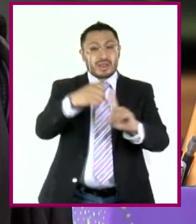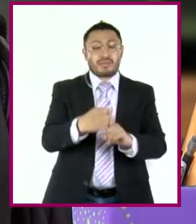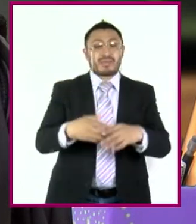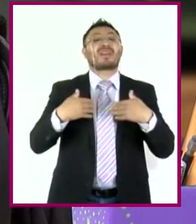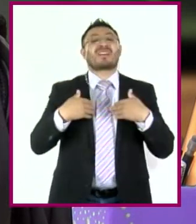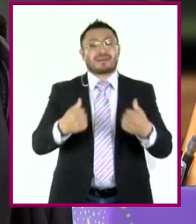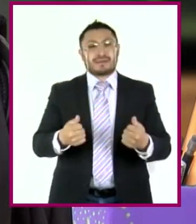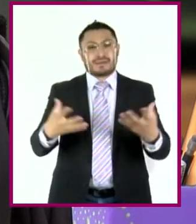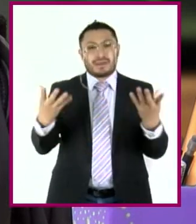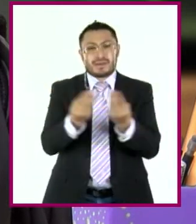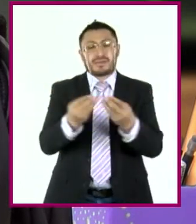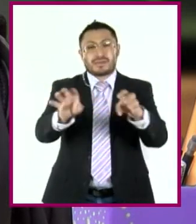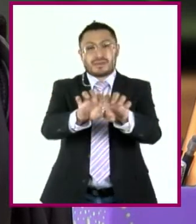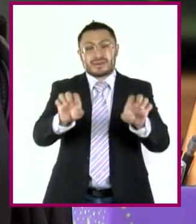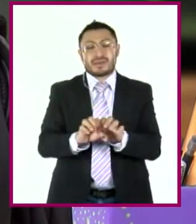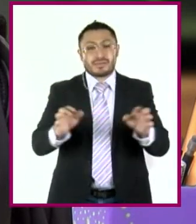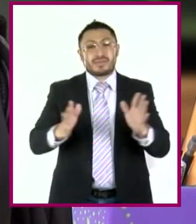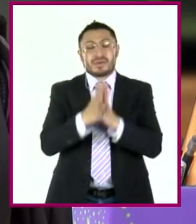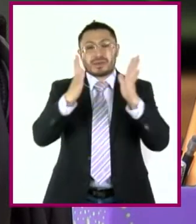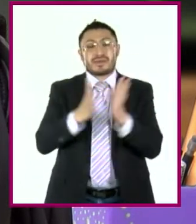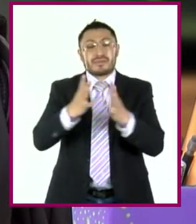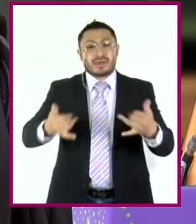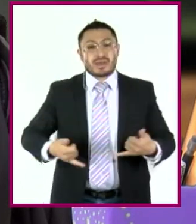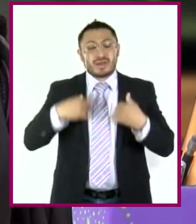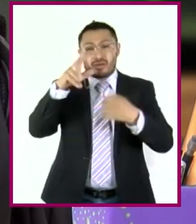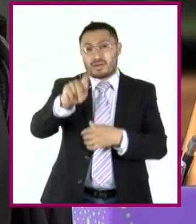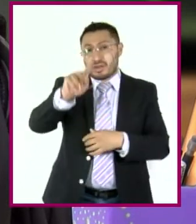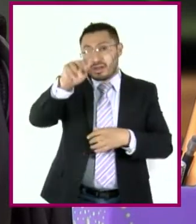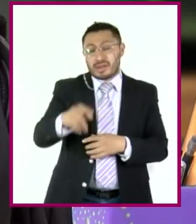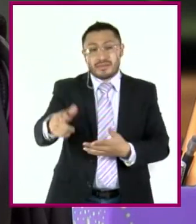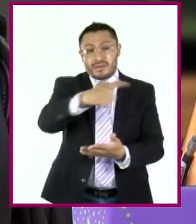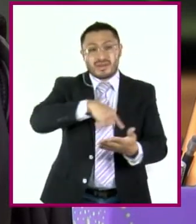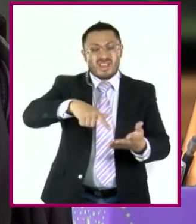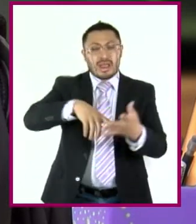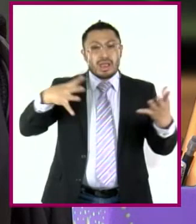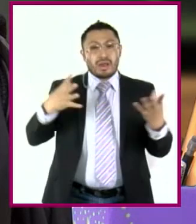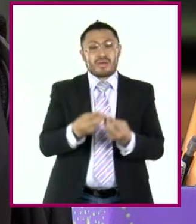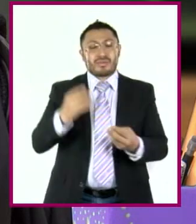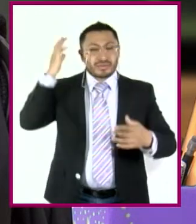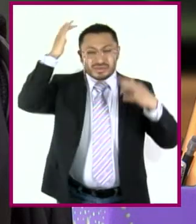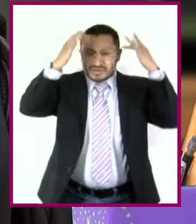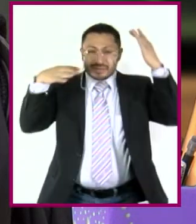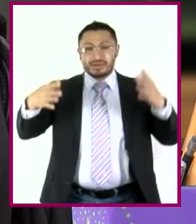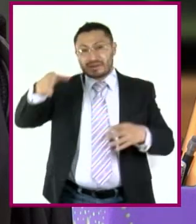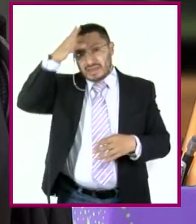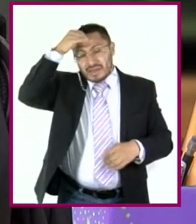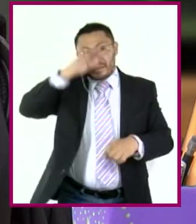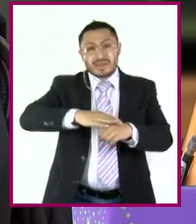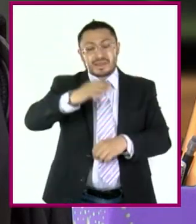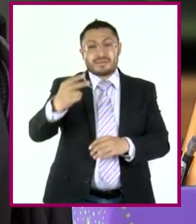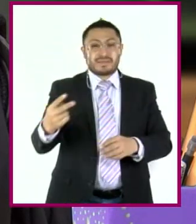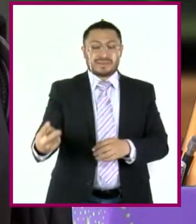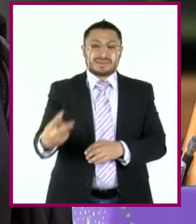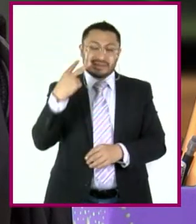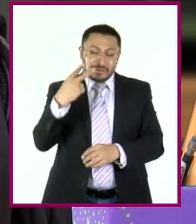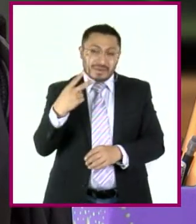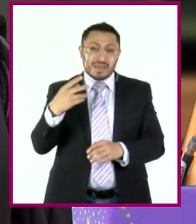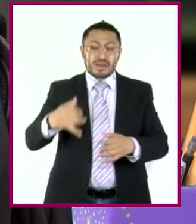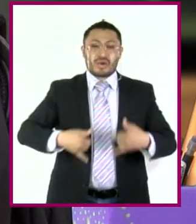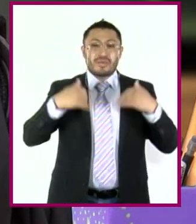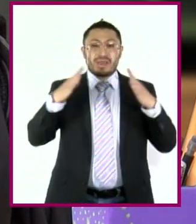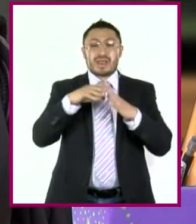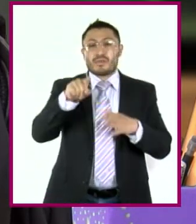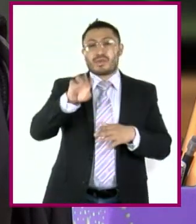Hagamos equipo, participa con Jóvenes en TV, un espacio de reflexión y construcción de conocimiento. Visítenos en jovenesencasa